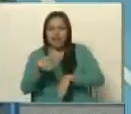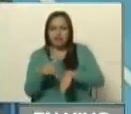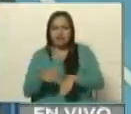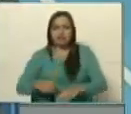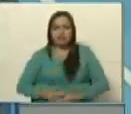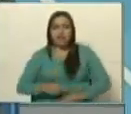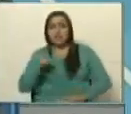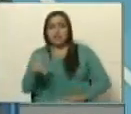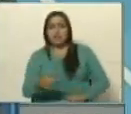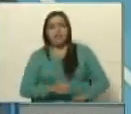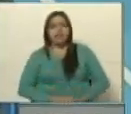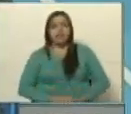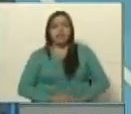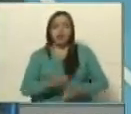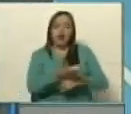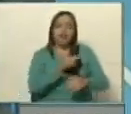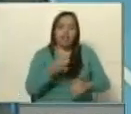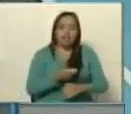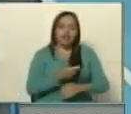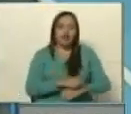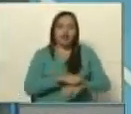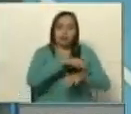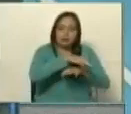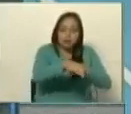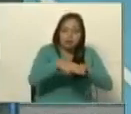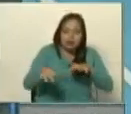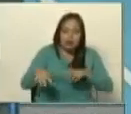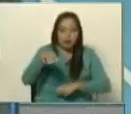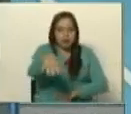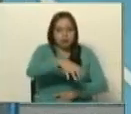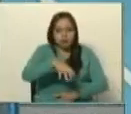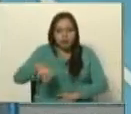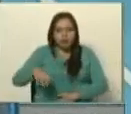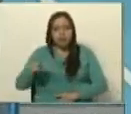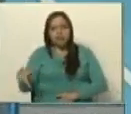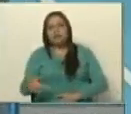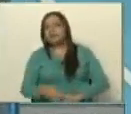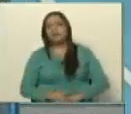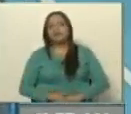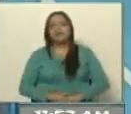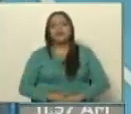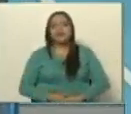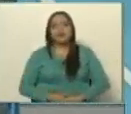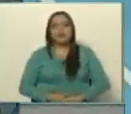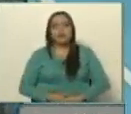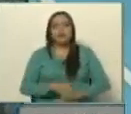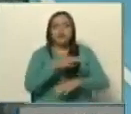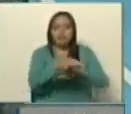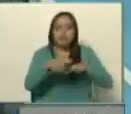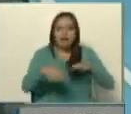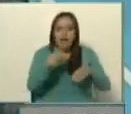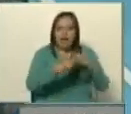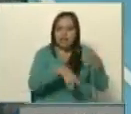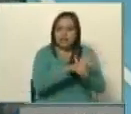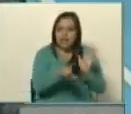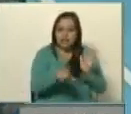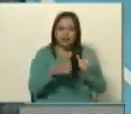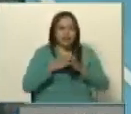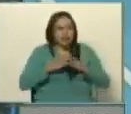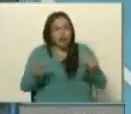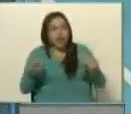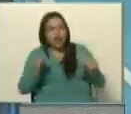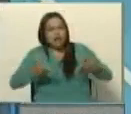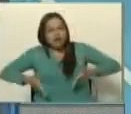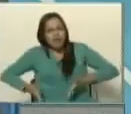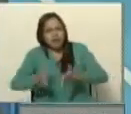también las instancias de gobierno locales y regionales, las instancias municipales, legislativas. Es decir, que hay una